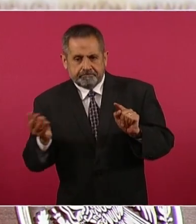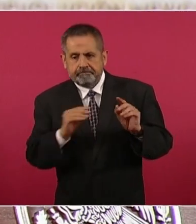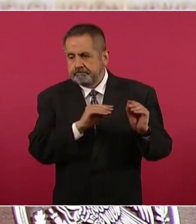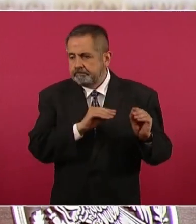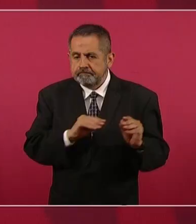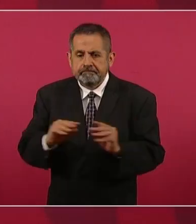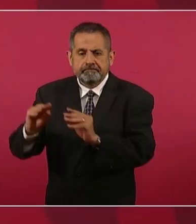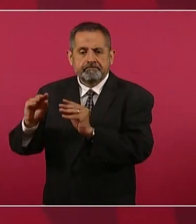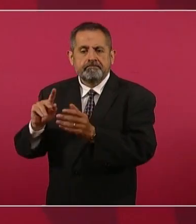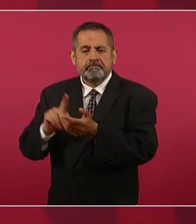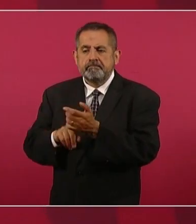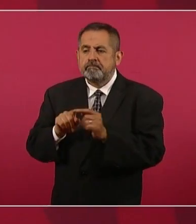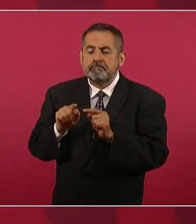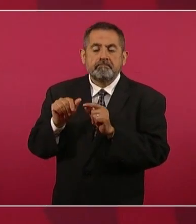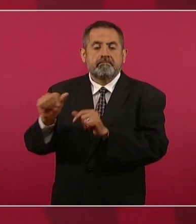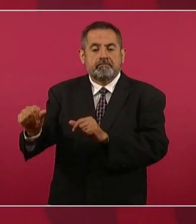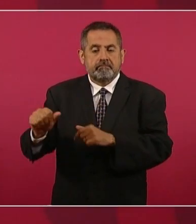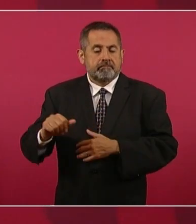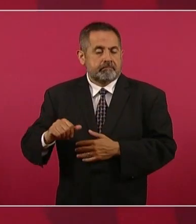agua a Mazatlán